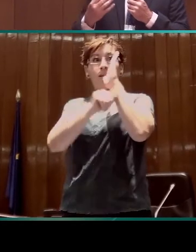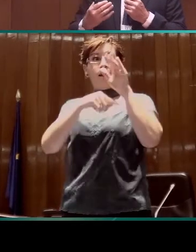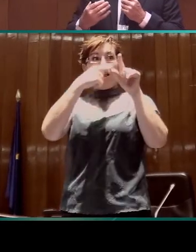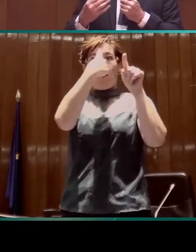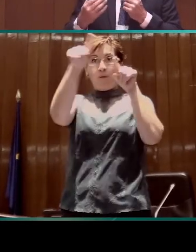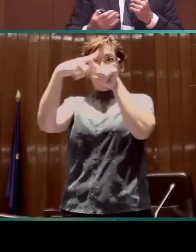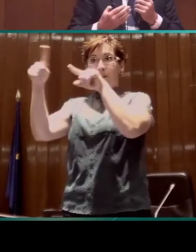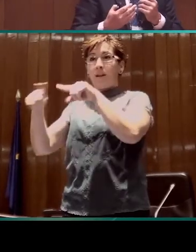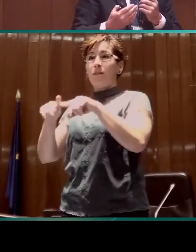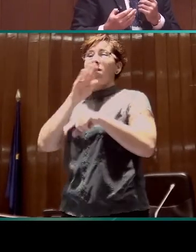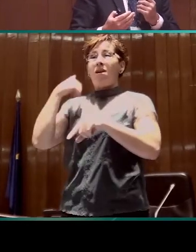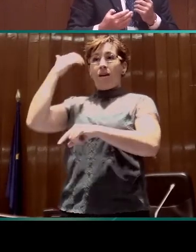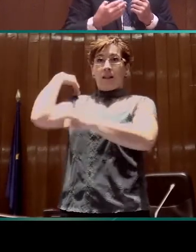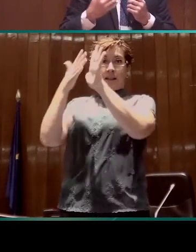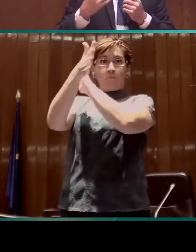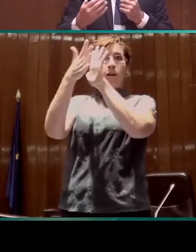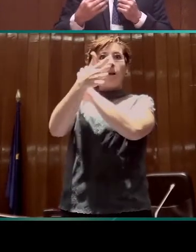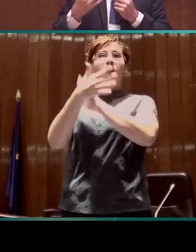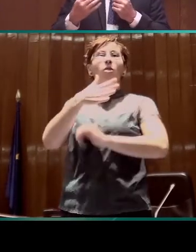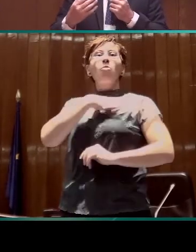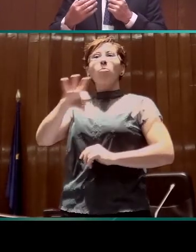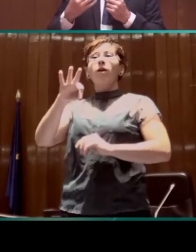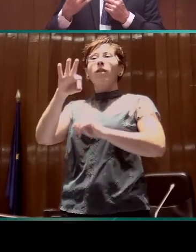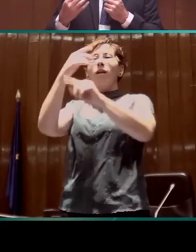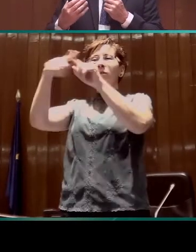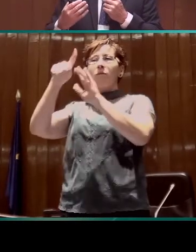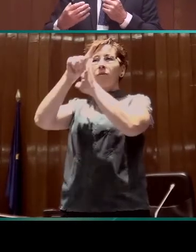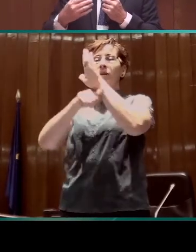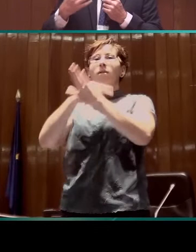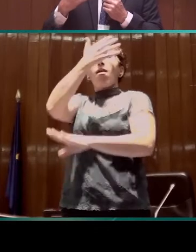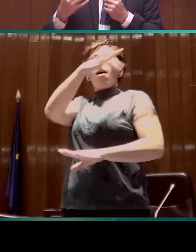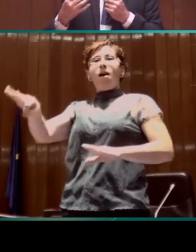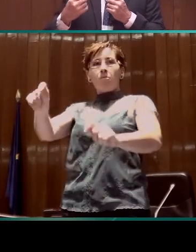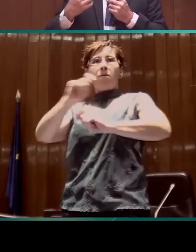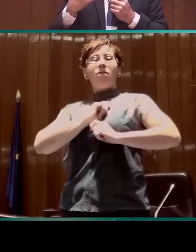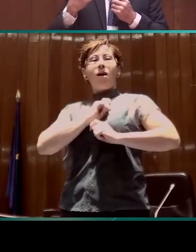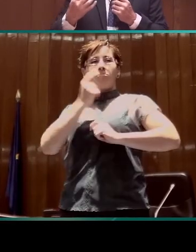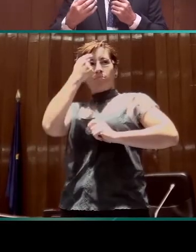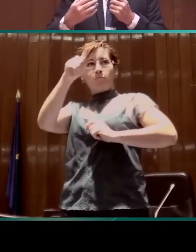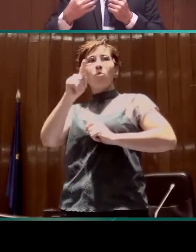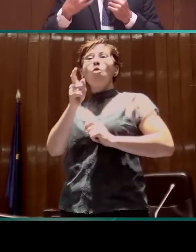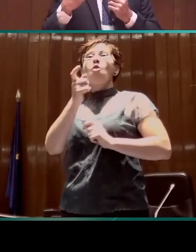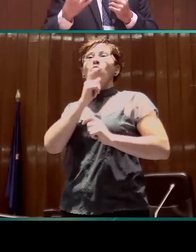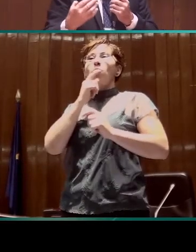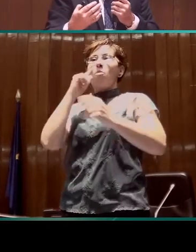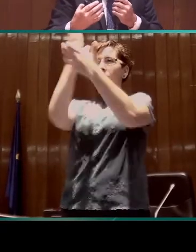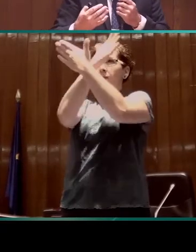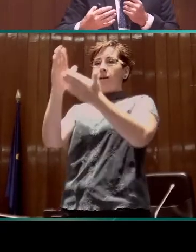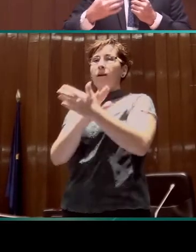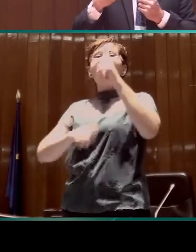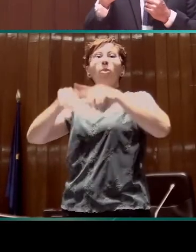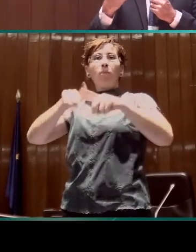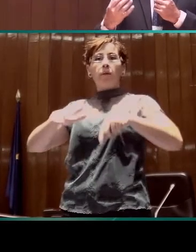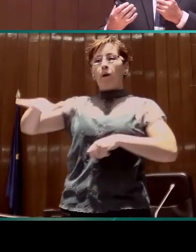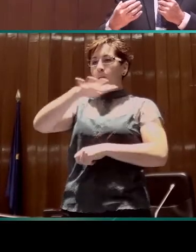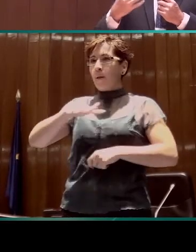como les decía antes, pueden ser un reflejo de esas diferencias representacionales sobre la localización y sobre la